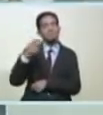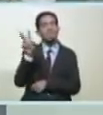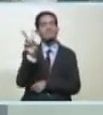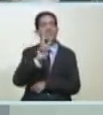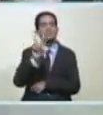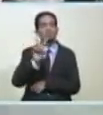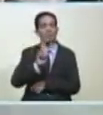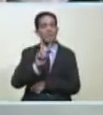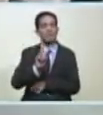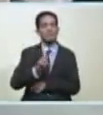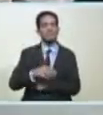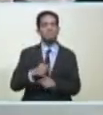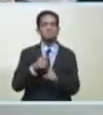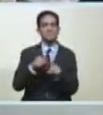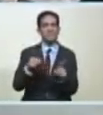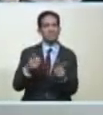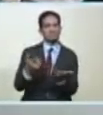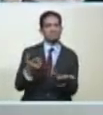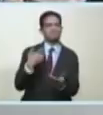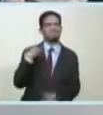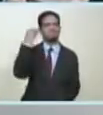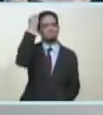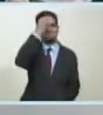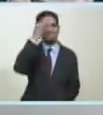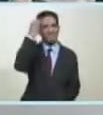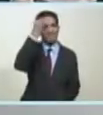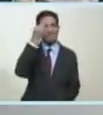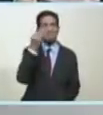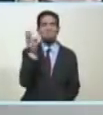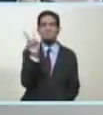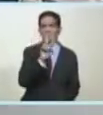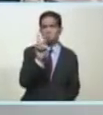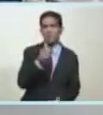Subestiman a todo un país, Venezuela.